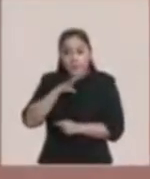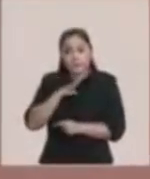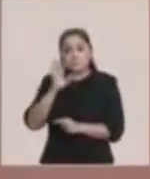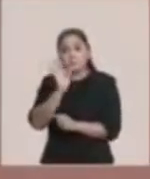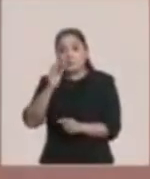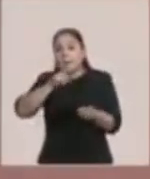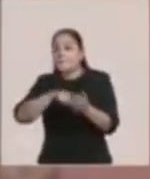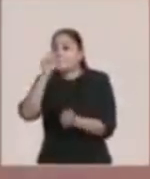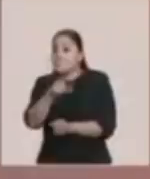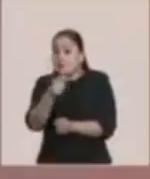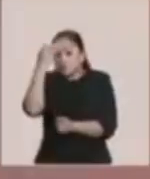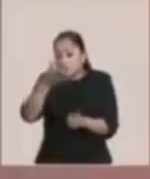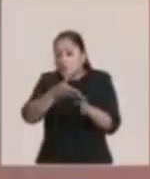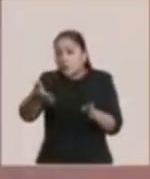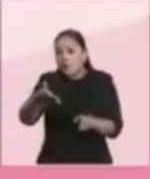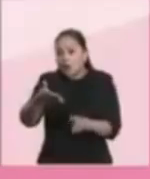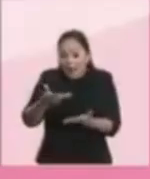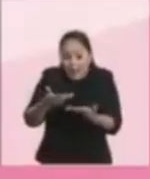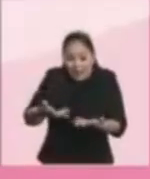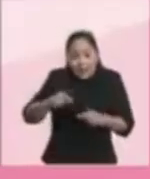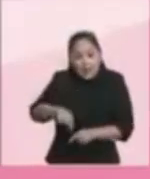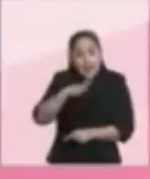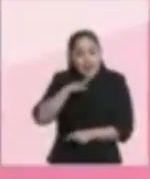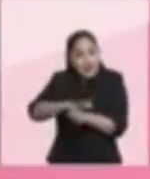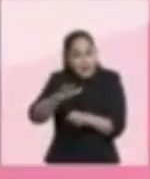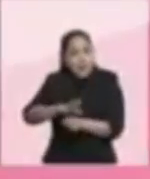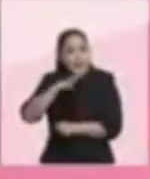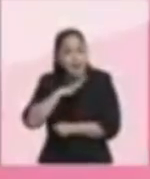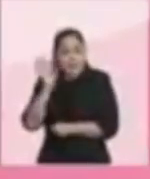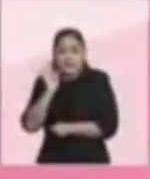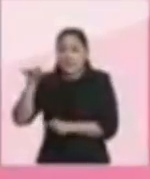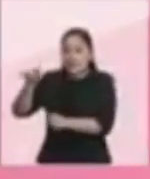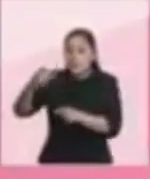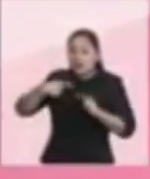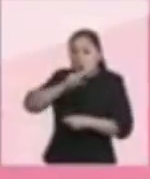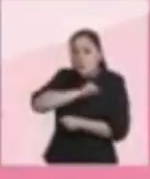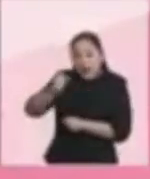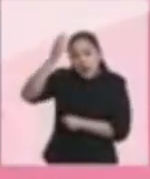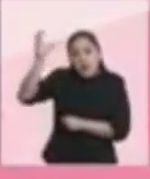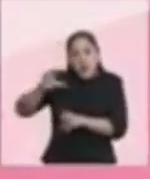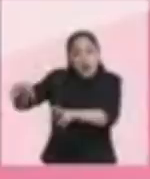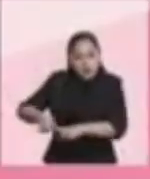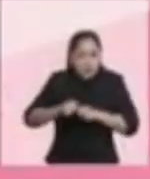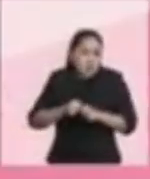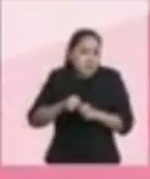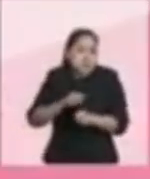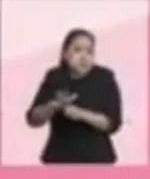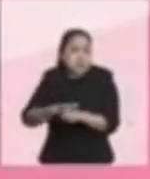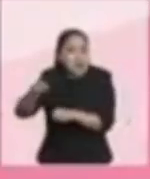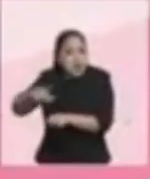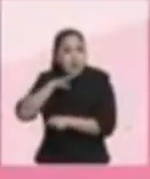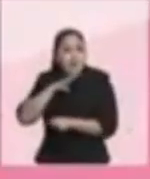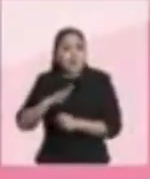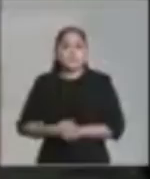ese momento era lo que tenía y enfrentó a los criminales. Si lo que pasó es que no se había enfrentado a tiempo. Y